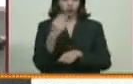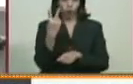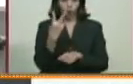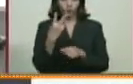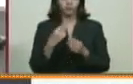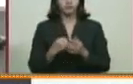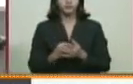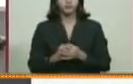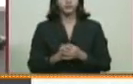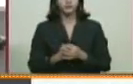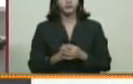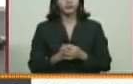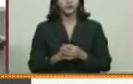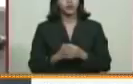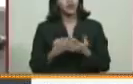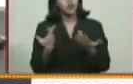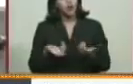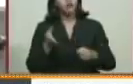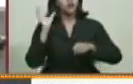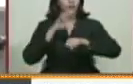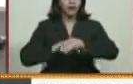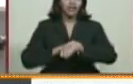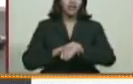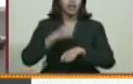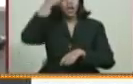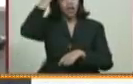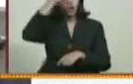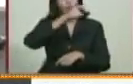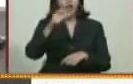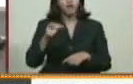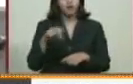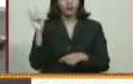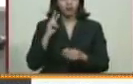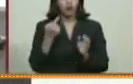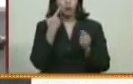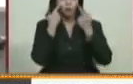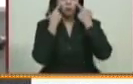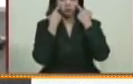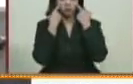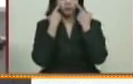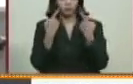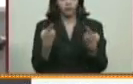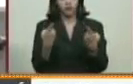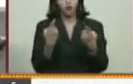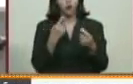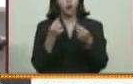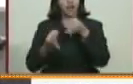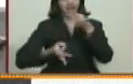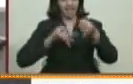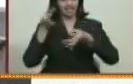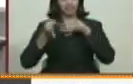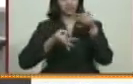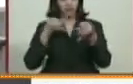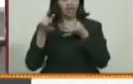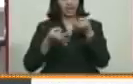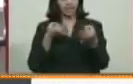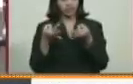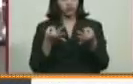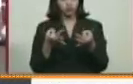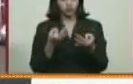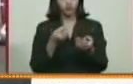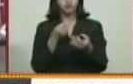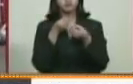persona, después de ser detenido, después que el pueblo venezolano pudo ver parte de las declaraciones, donde además da otros